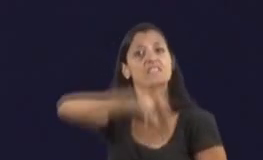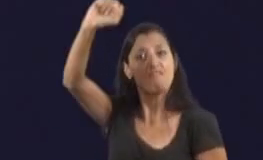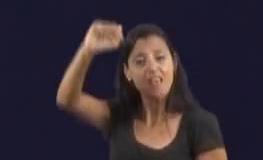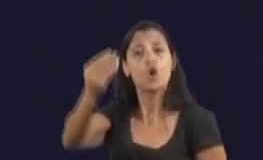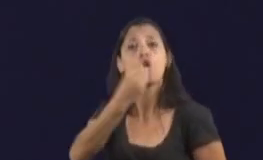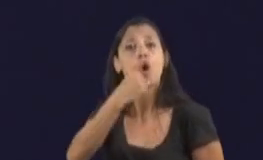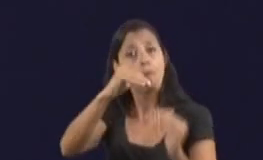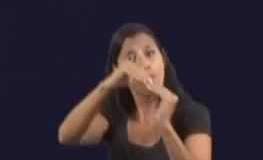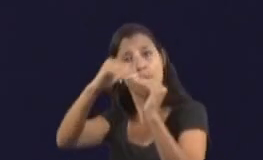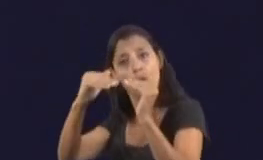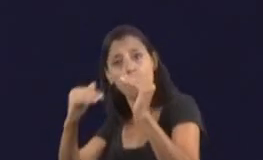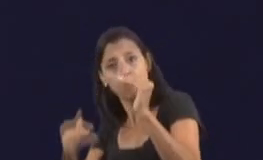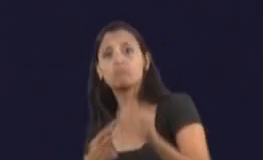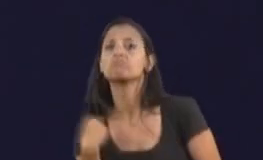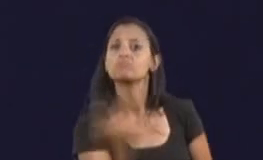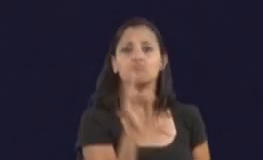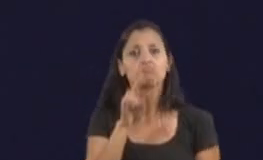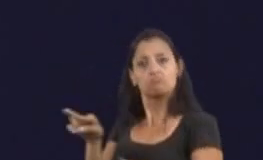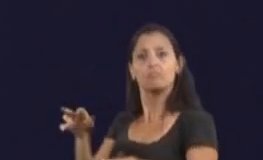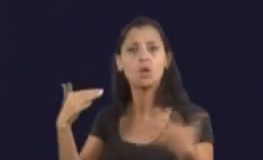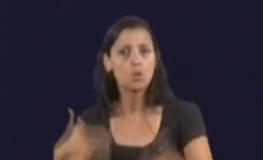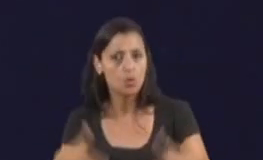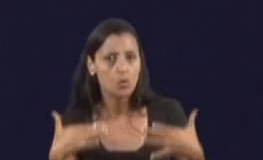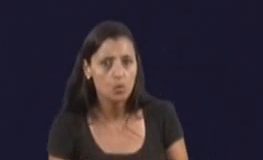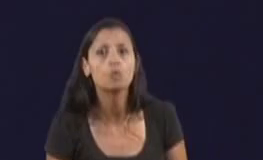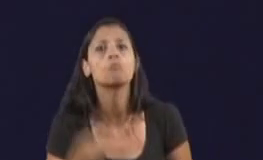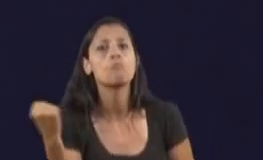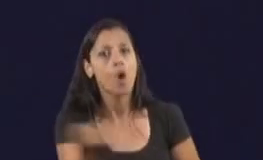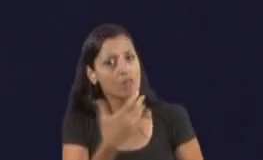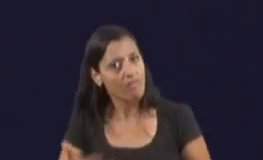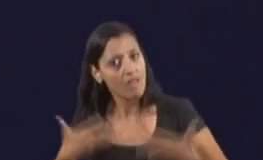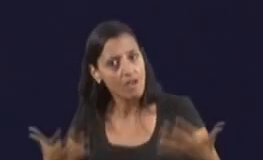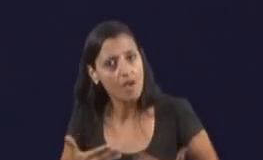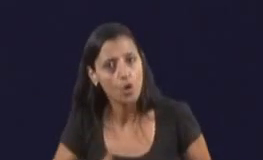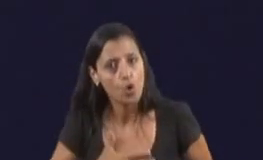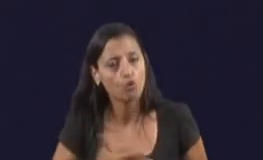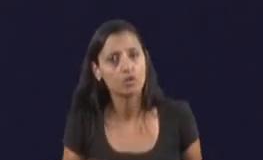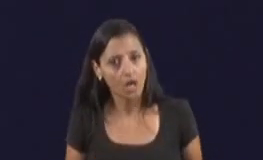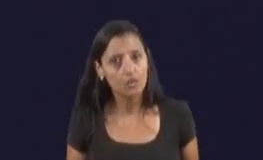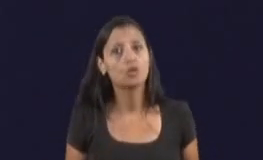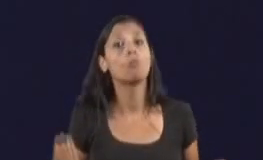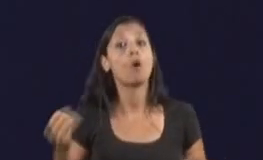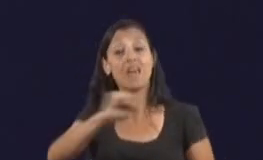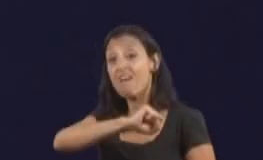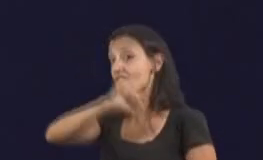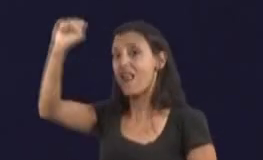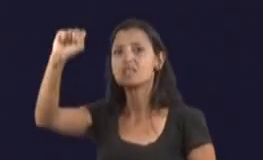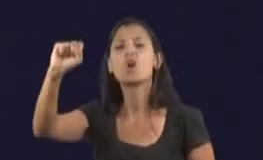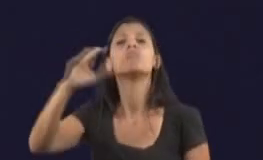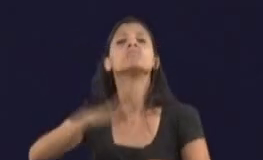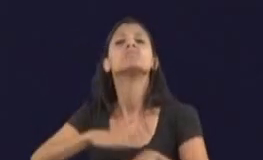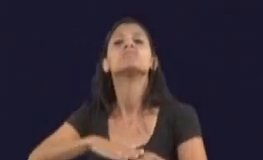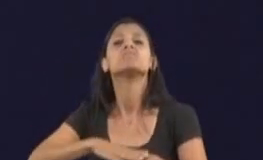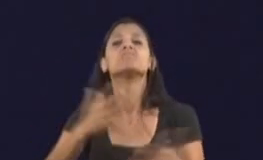debajo de la inflación general, para nosotros es una gran noticia, porque en definitiva la inflación le afectó